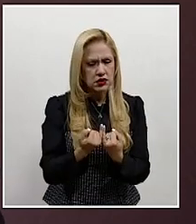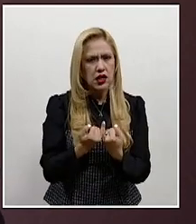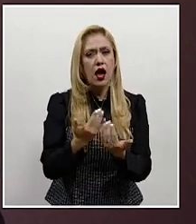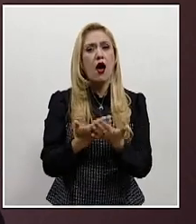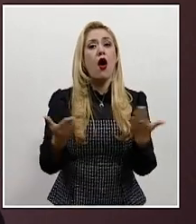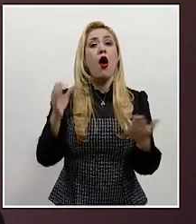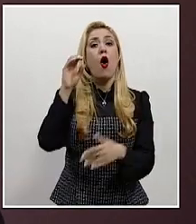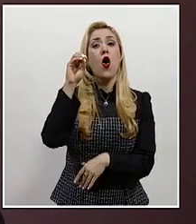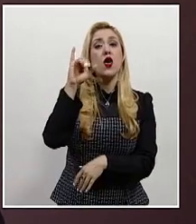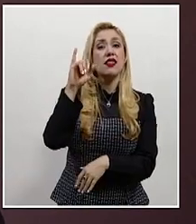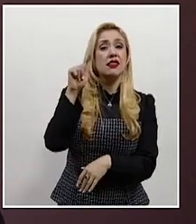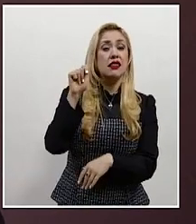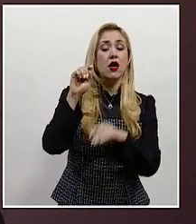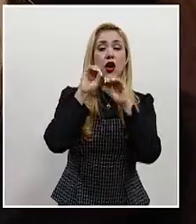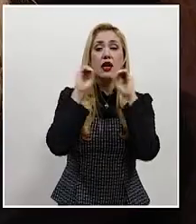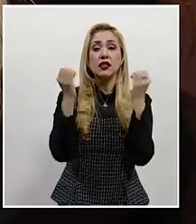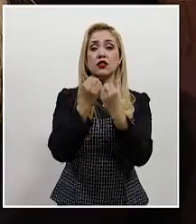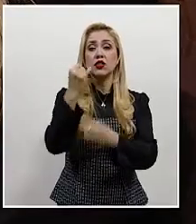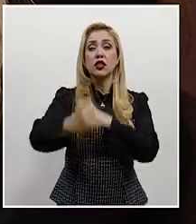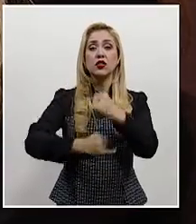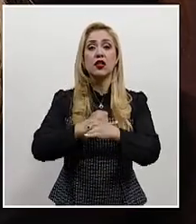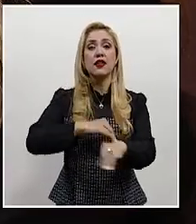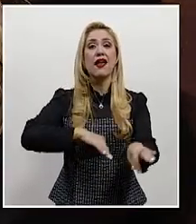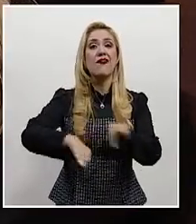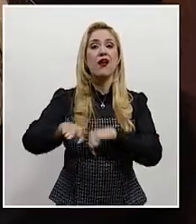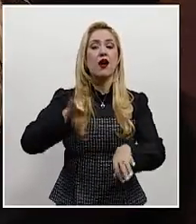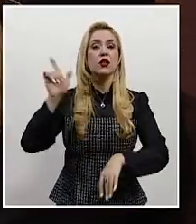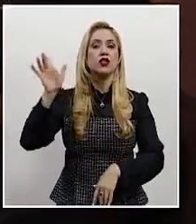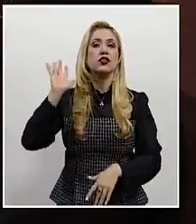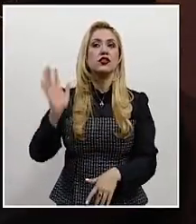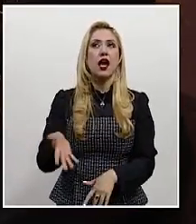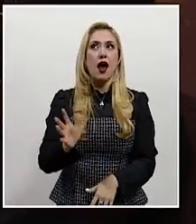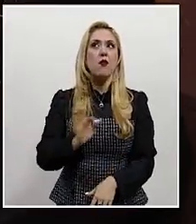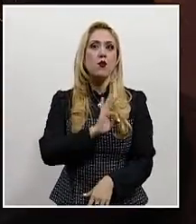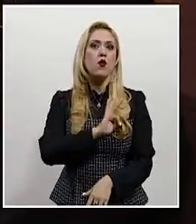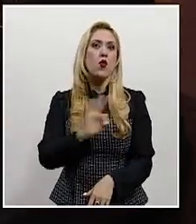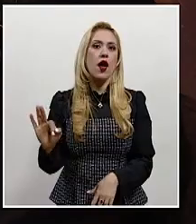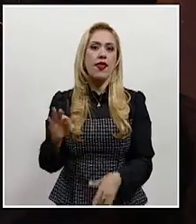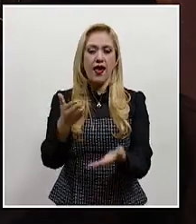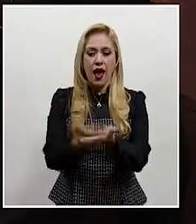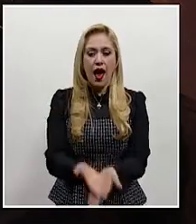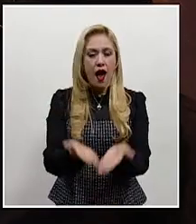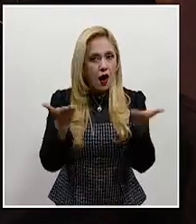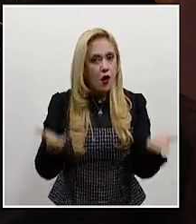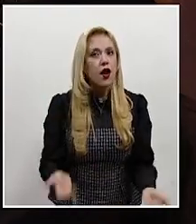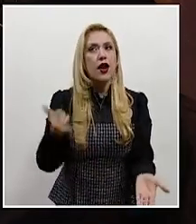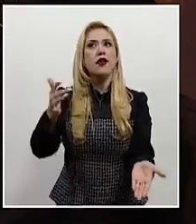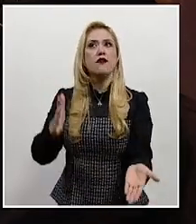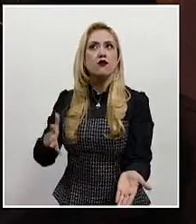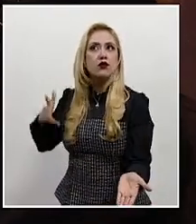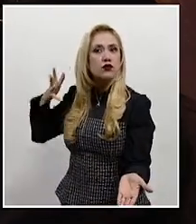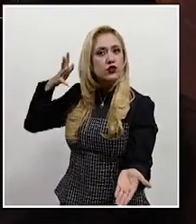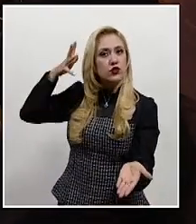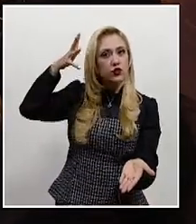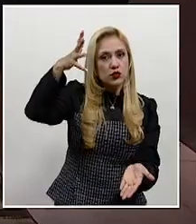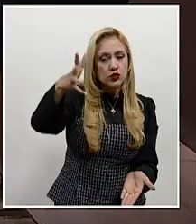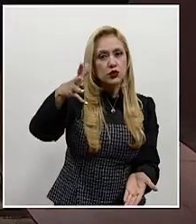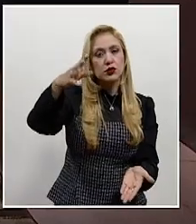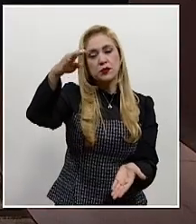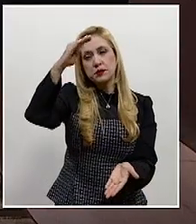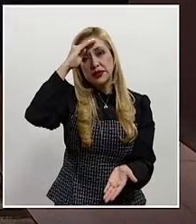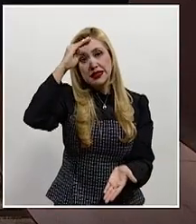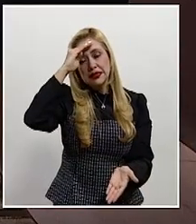Organización Internacional de Trabajo logra como una estrategia no solo para el presente, sino para el futuro,